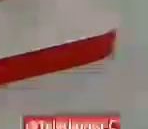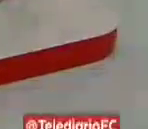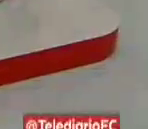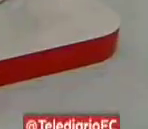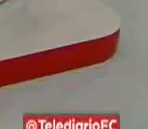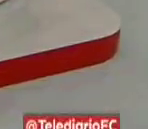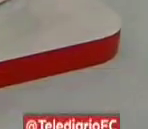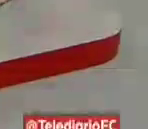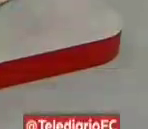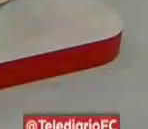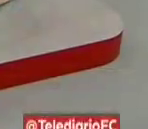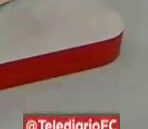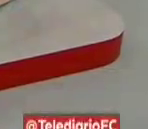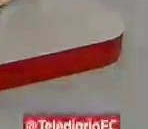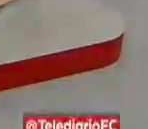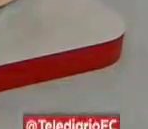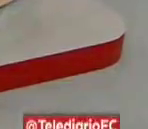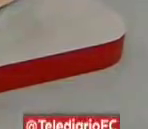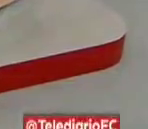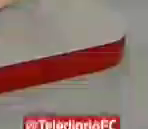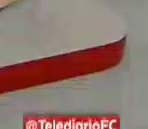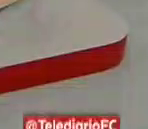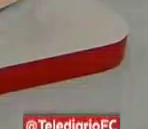En Facebook, Telediario S.